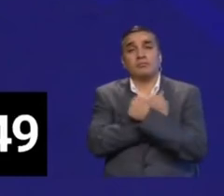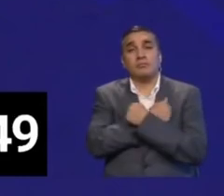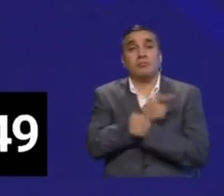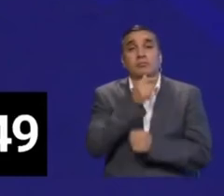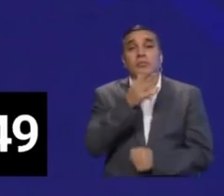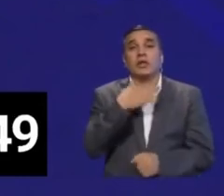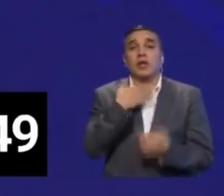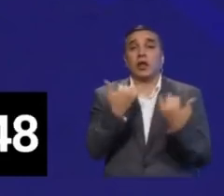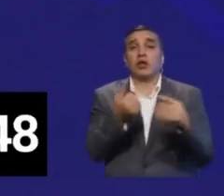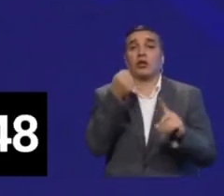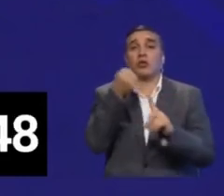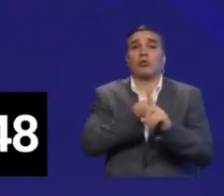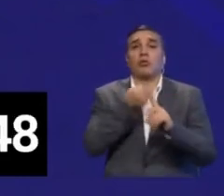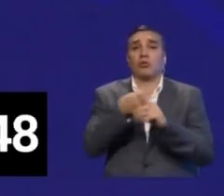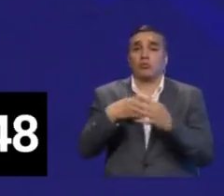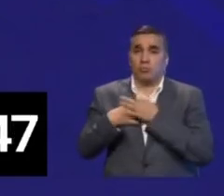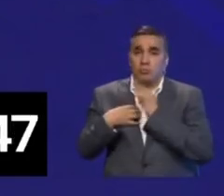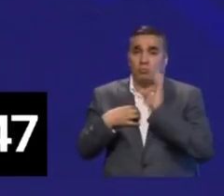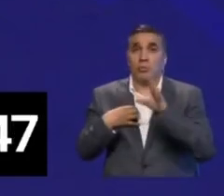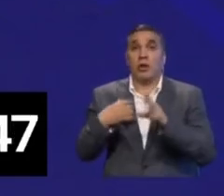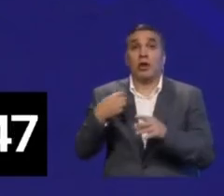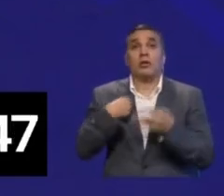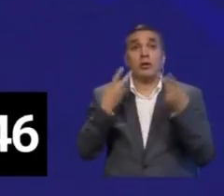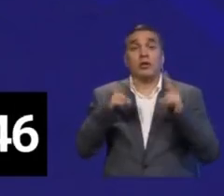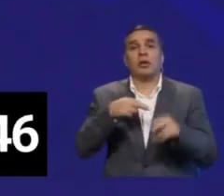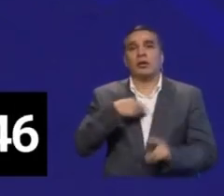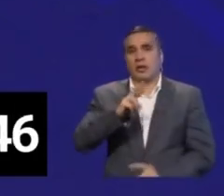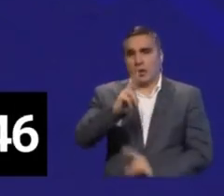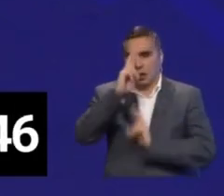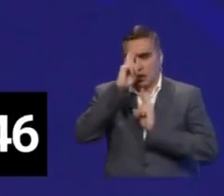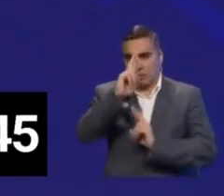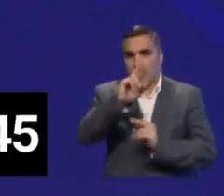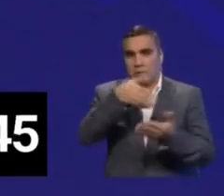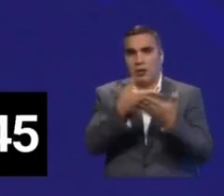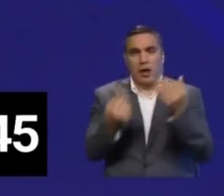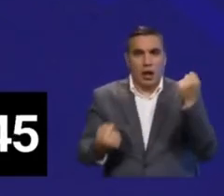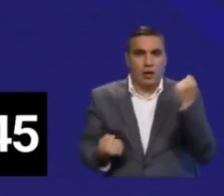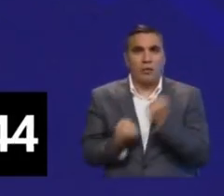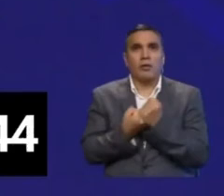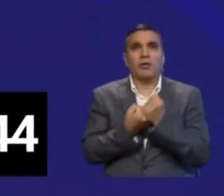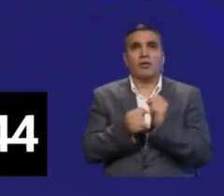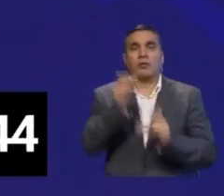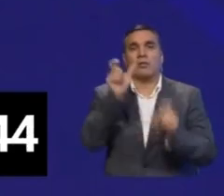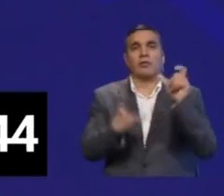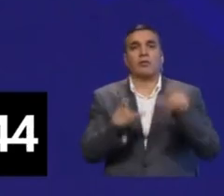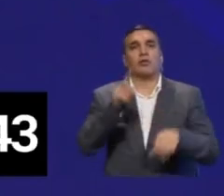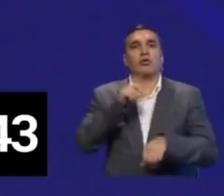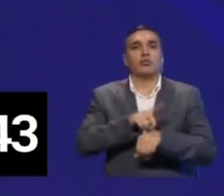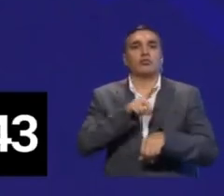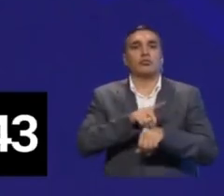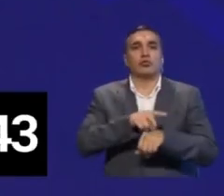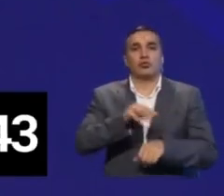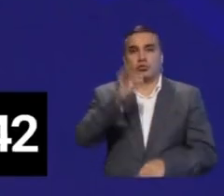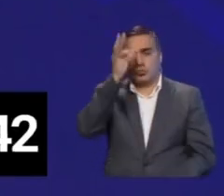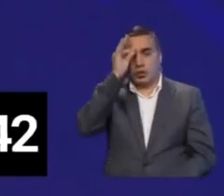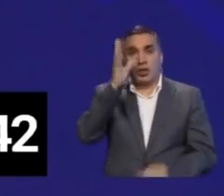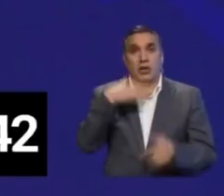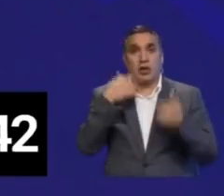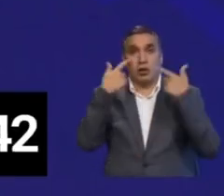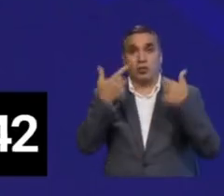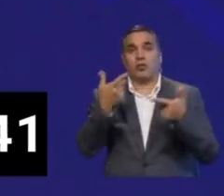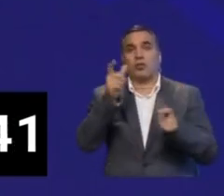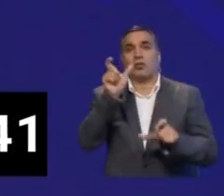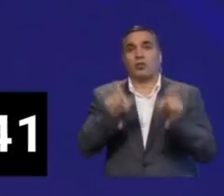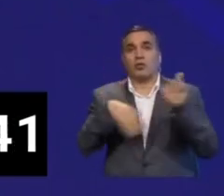están combatiendo la COVID. Y mi profundo respeto, admiración y apoyo al personal de la salud que están cuidando la vida de